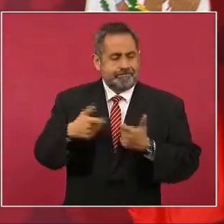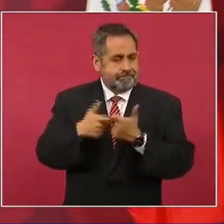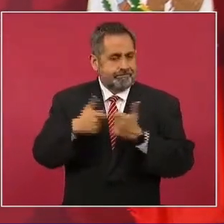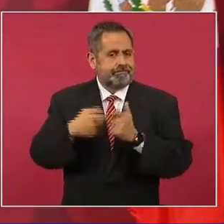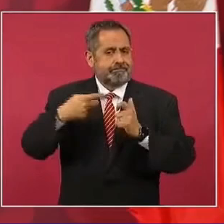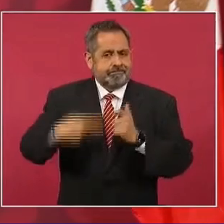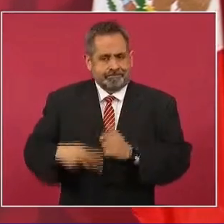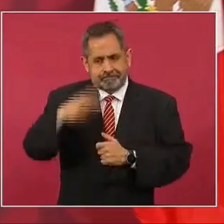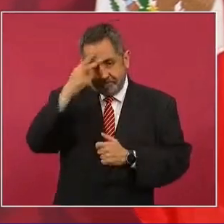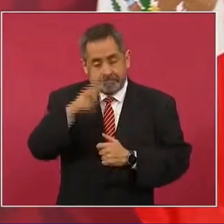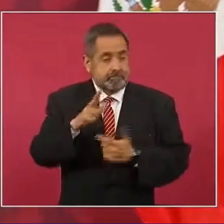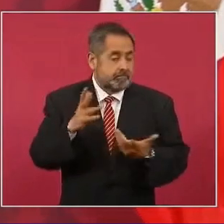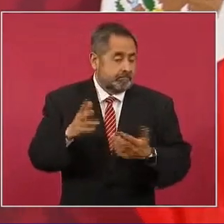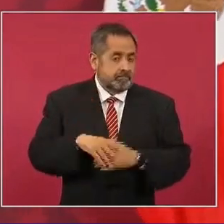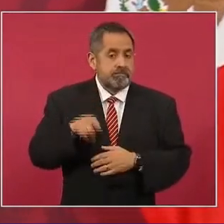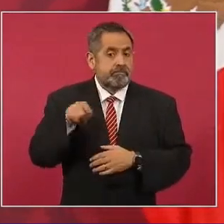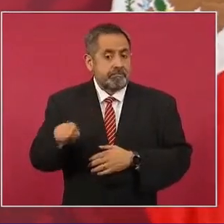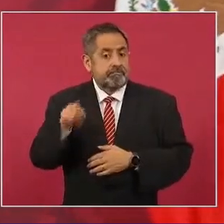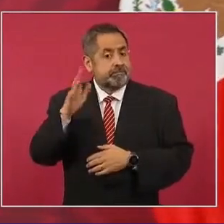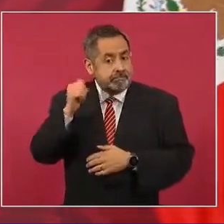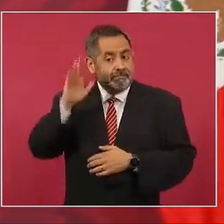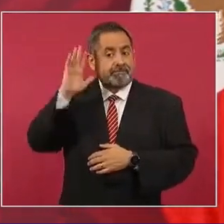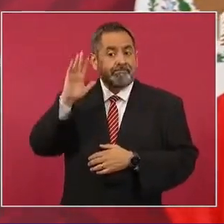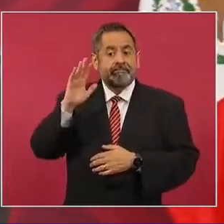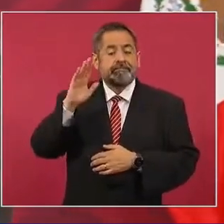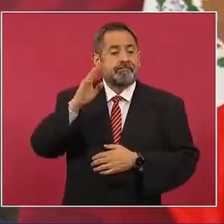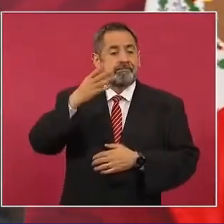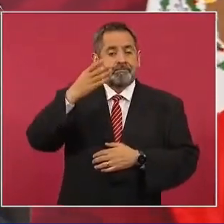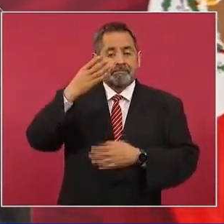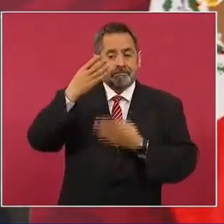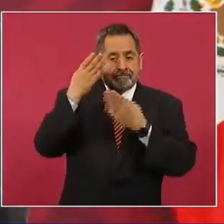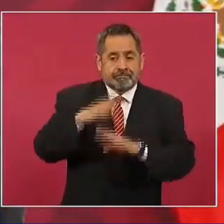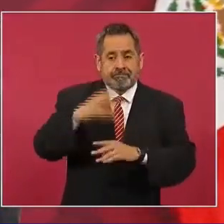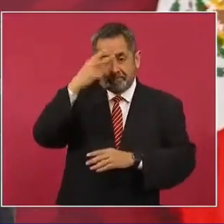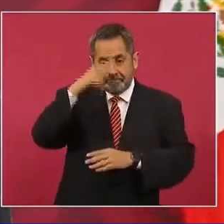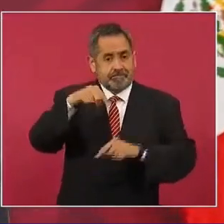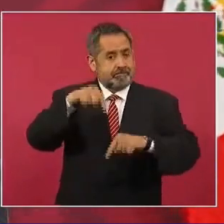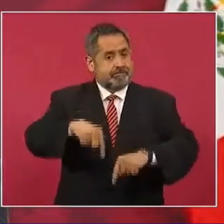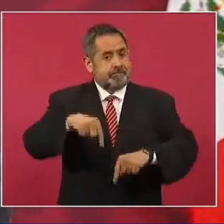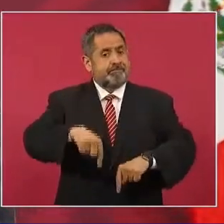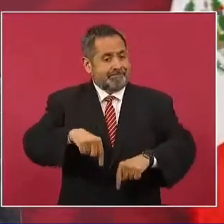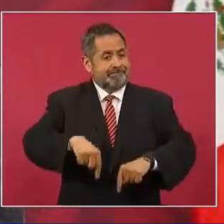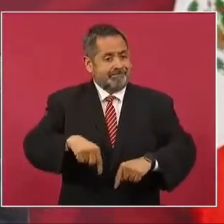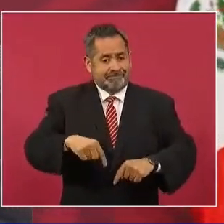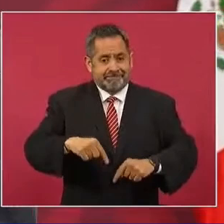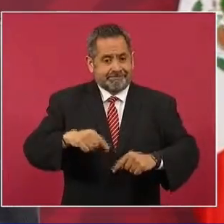que era un banco de México que surgió